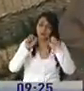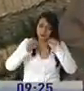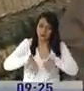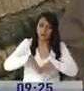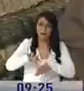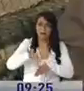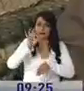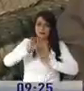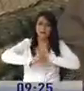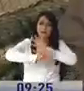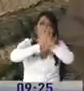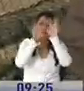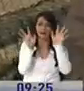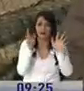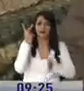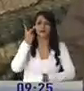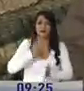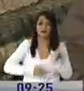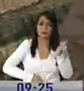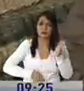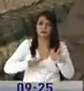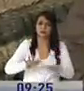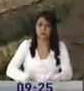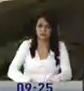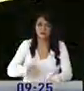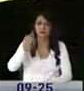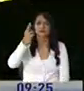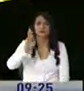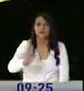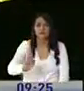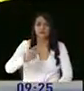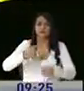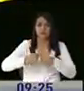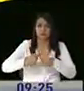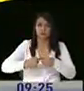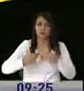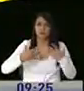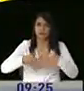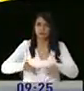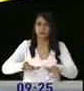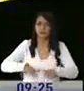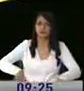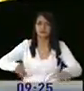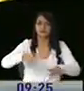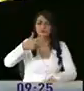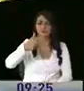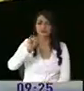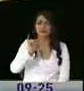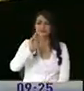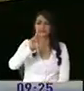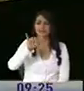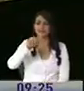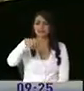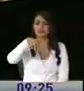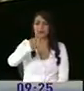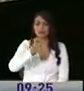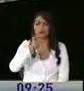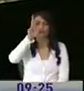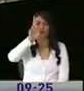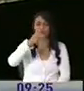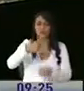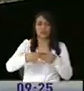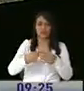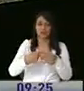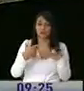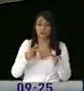esclarecer este crimen que se ha registrado como les estbamos en el sector de chiriyacu antigua al sur de la capital con